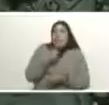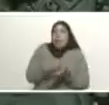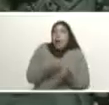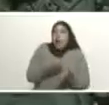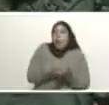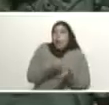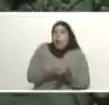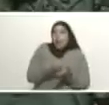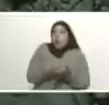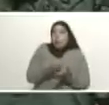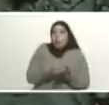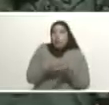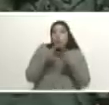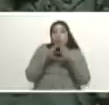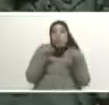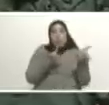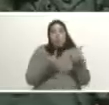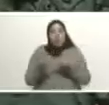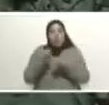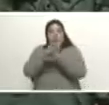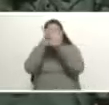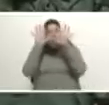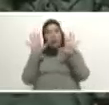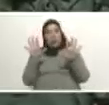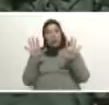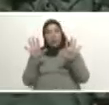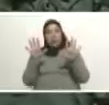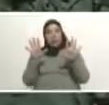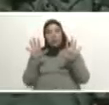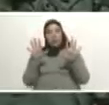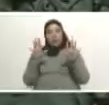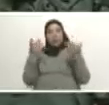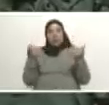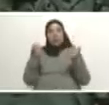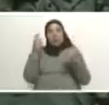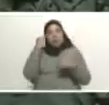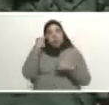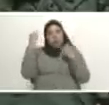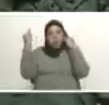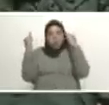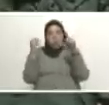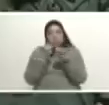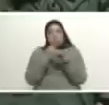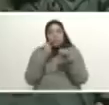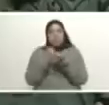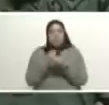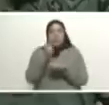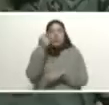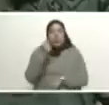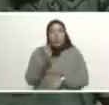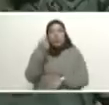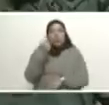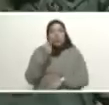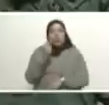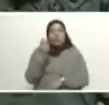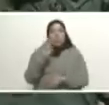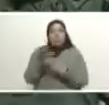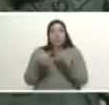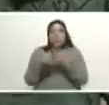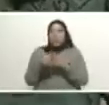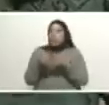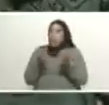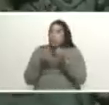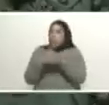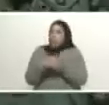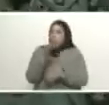Quedó totalmente claro la autoría intelectual del exdiputado traidor a la patria y prófugo de